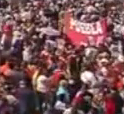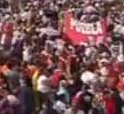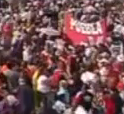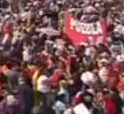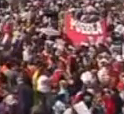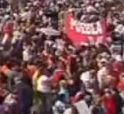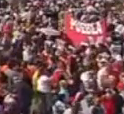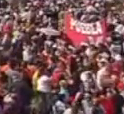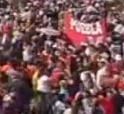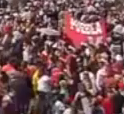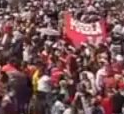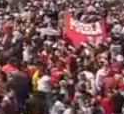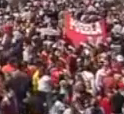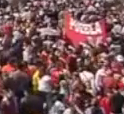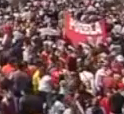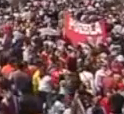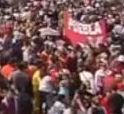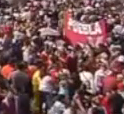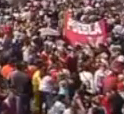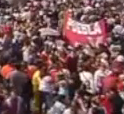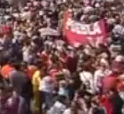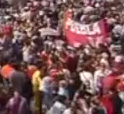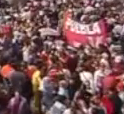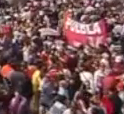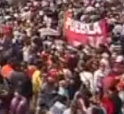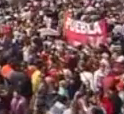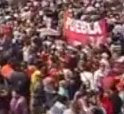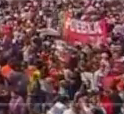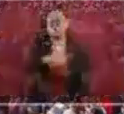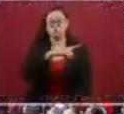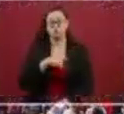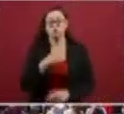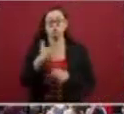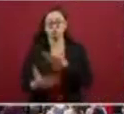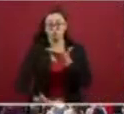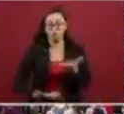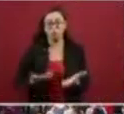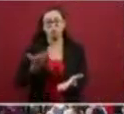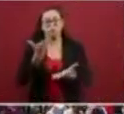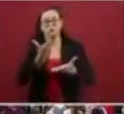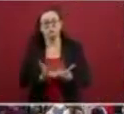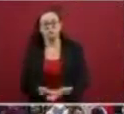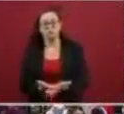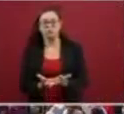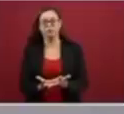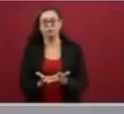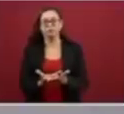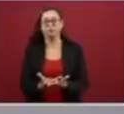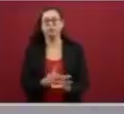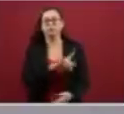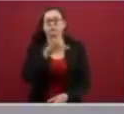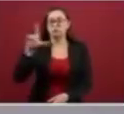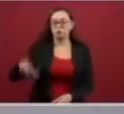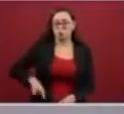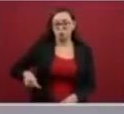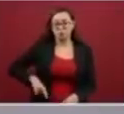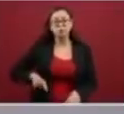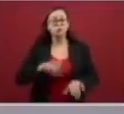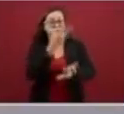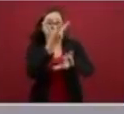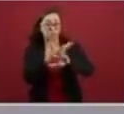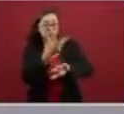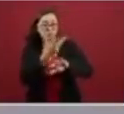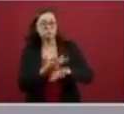relación amistosa y de respeto con el pueblo y el gobierno de Estados